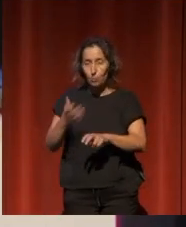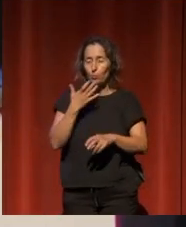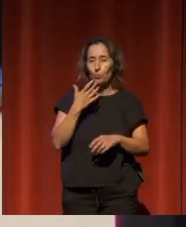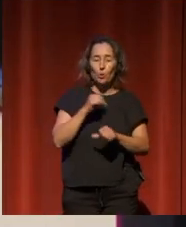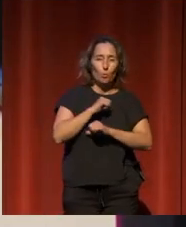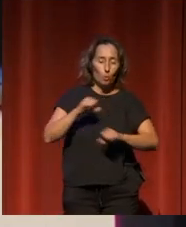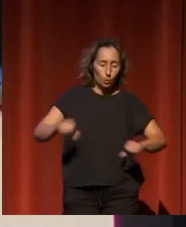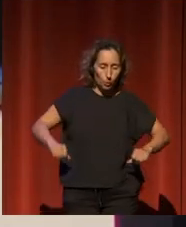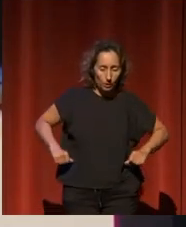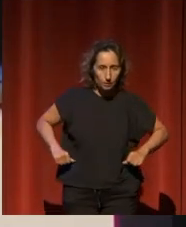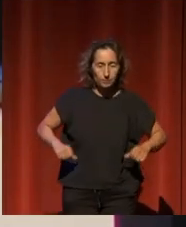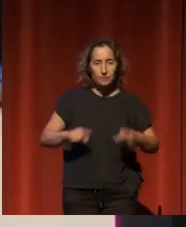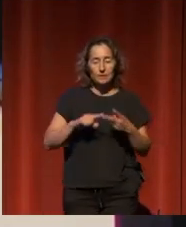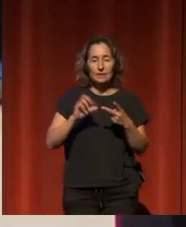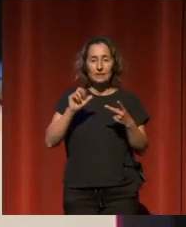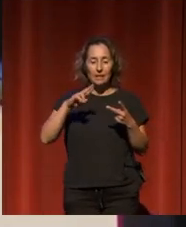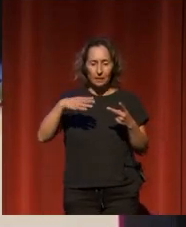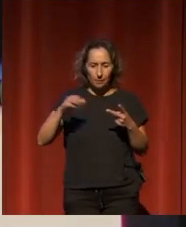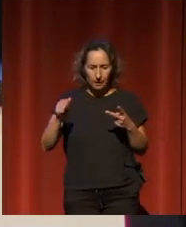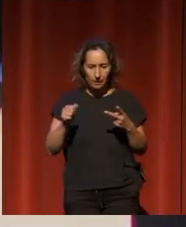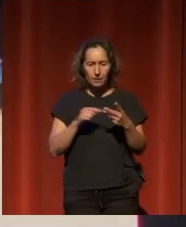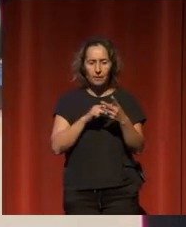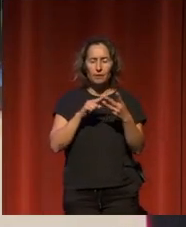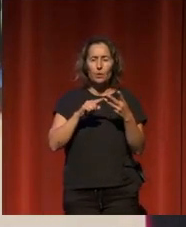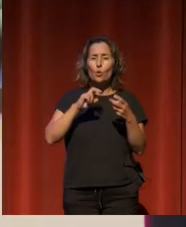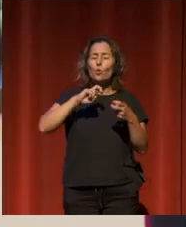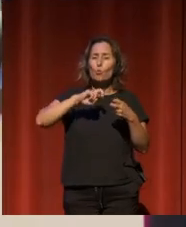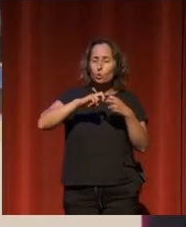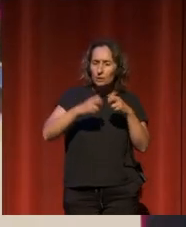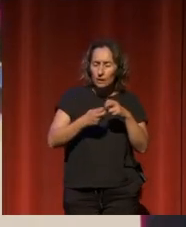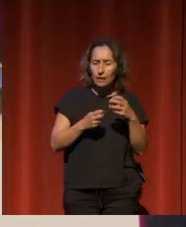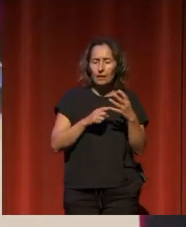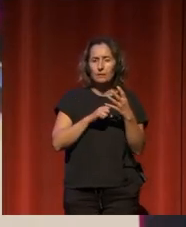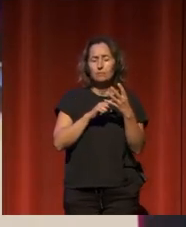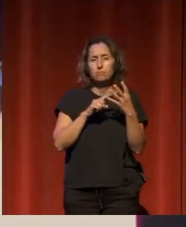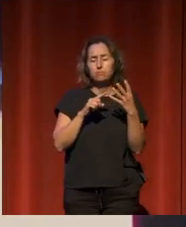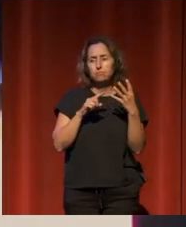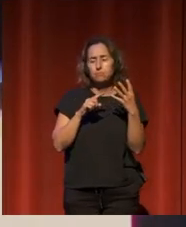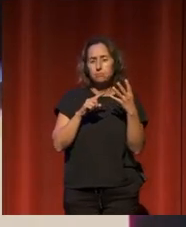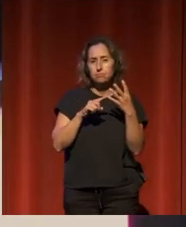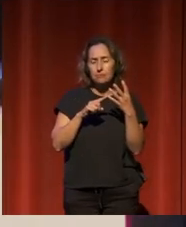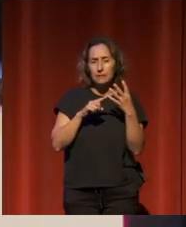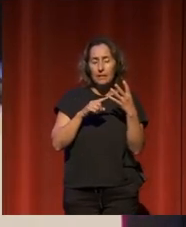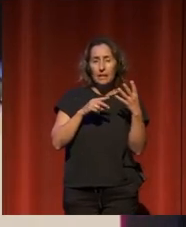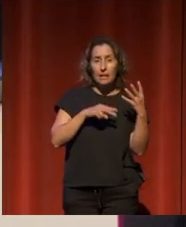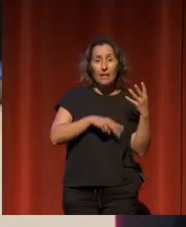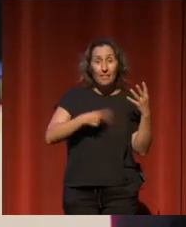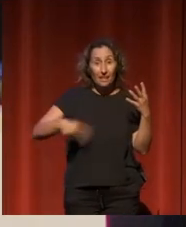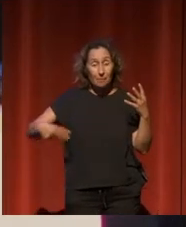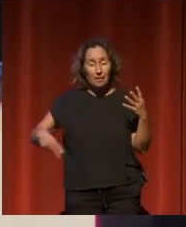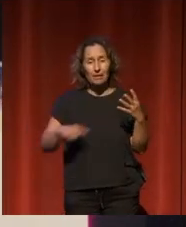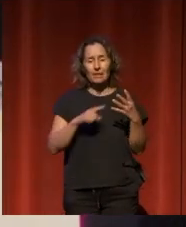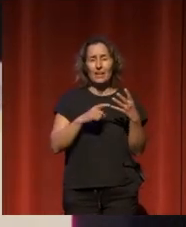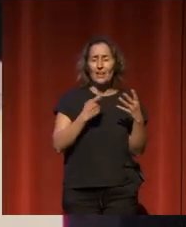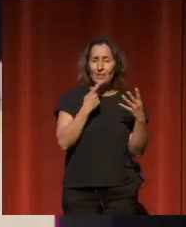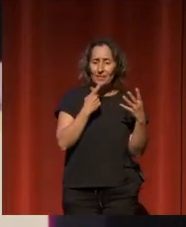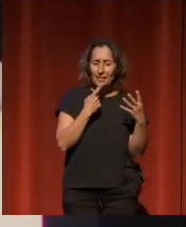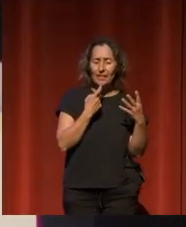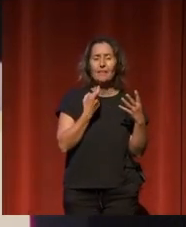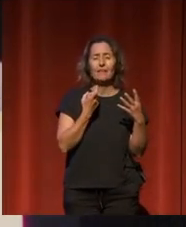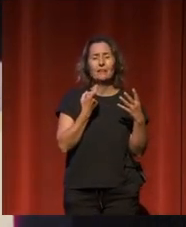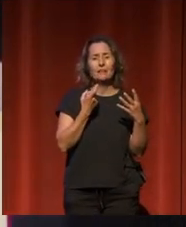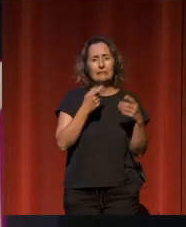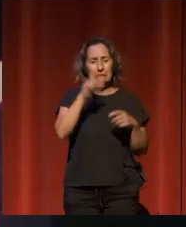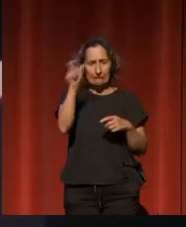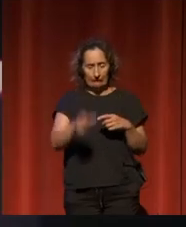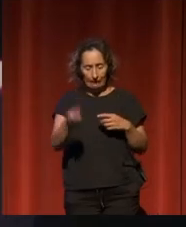Portugal Serbia en Bruselas Dinamarca Finlandia y también